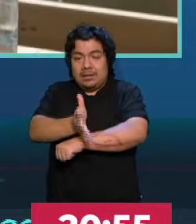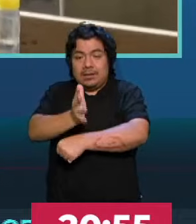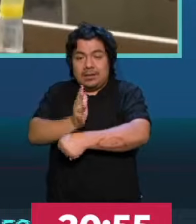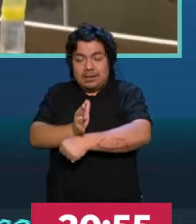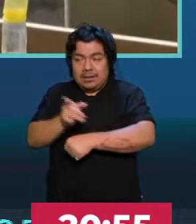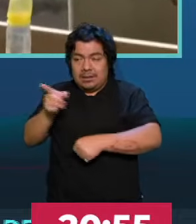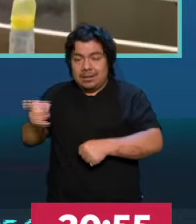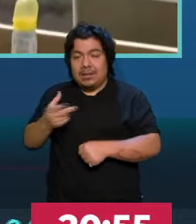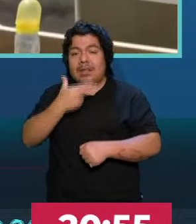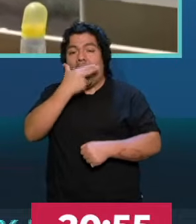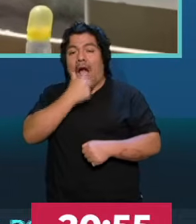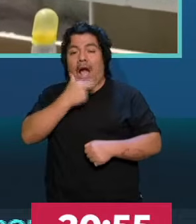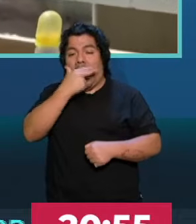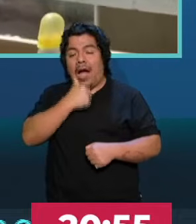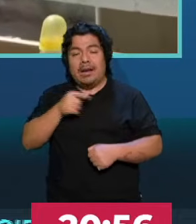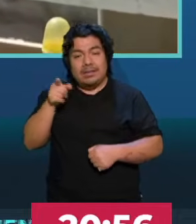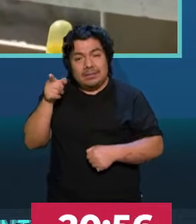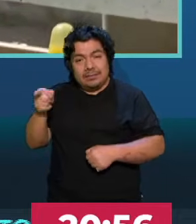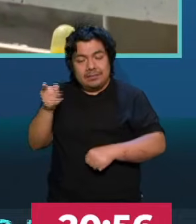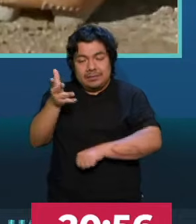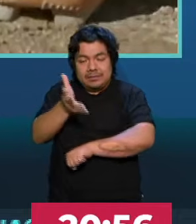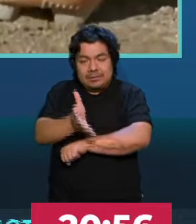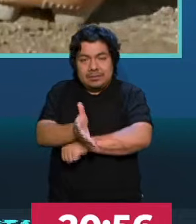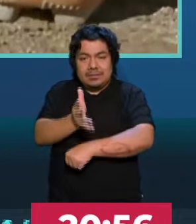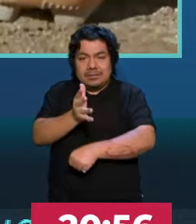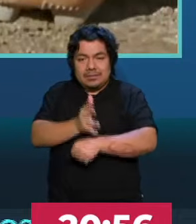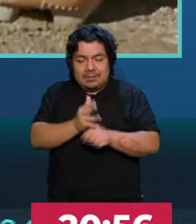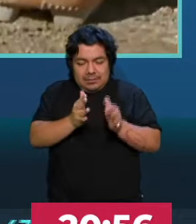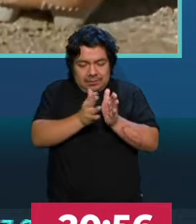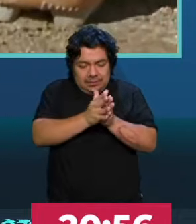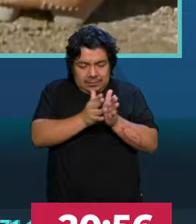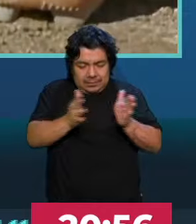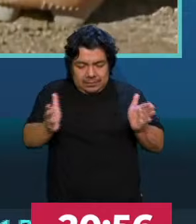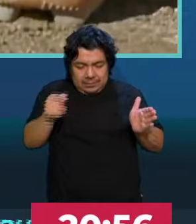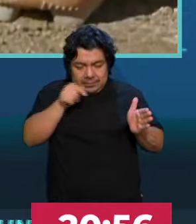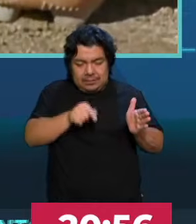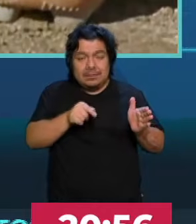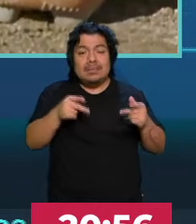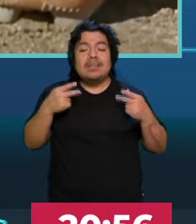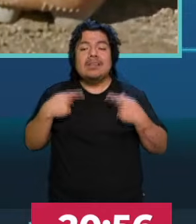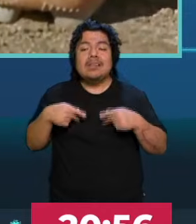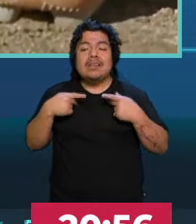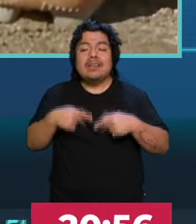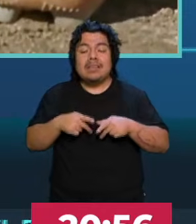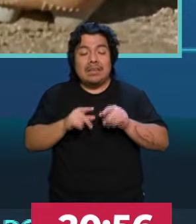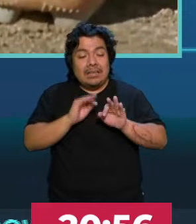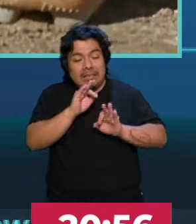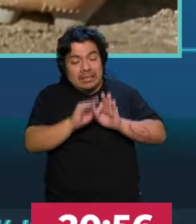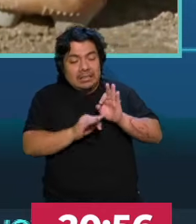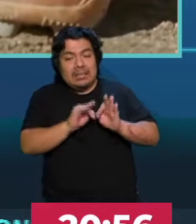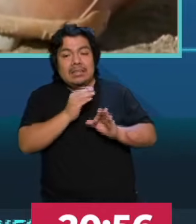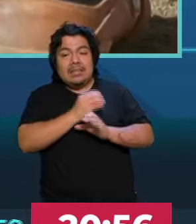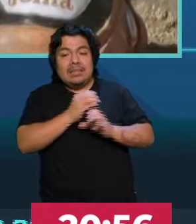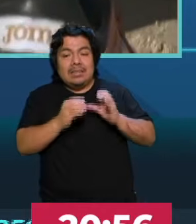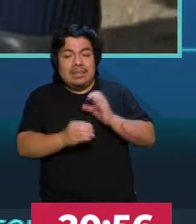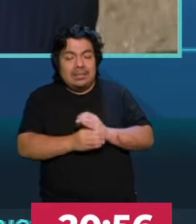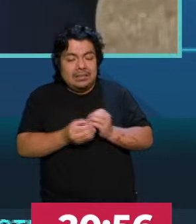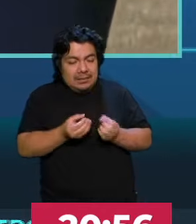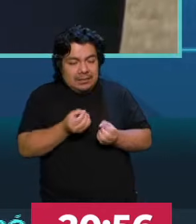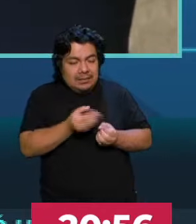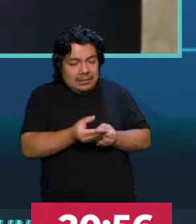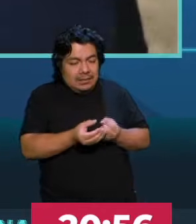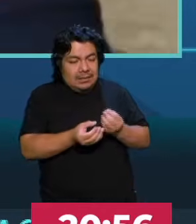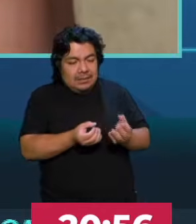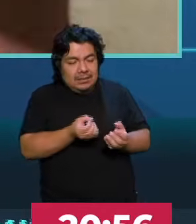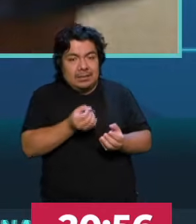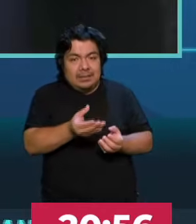este tipo. Entonces, en el medio de eso, todas las personas llegan a ofrecerle cosas a esta persona para